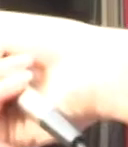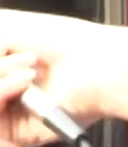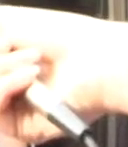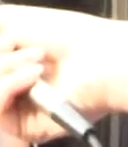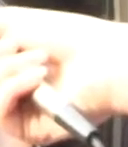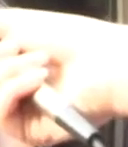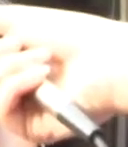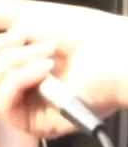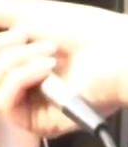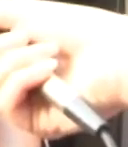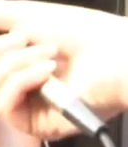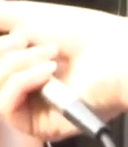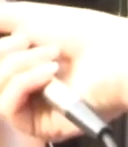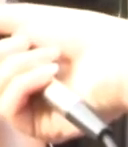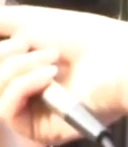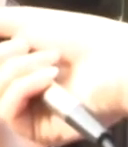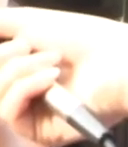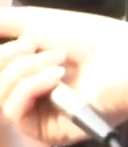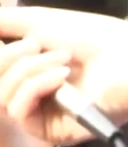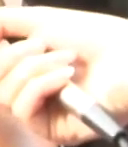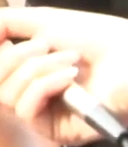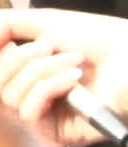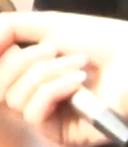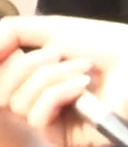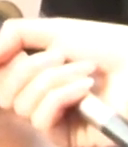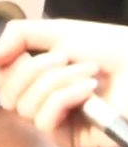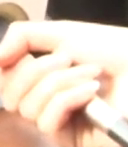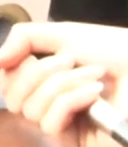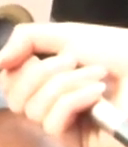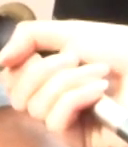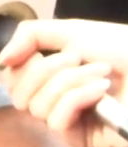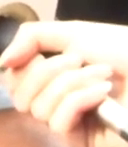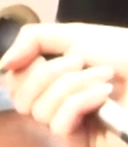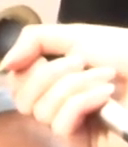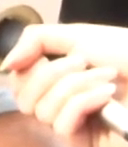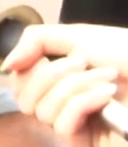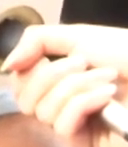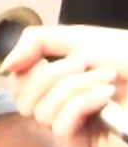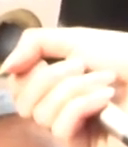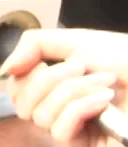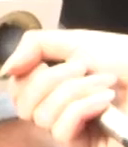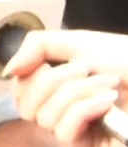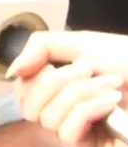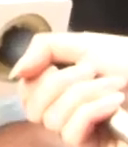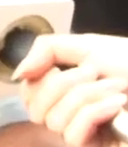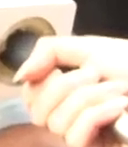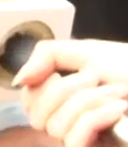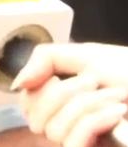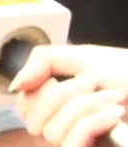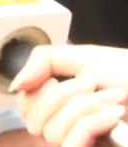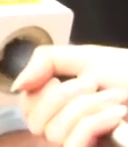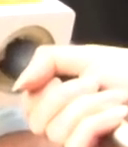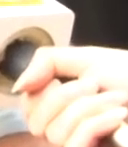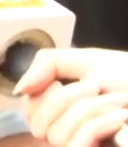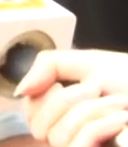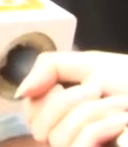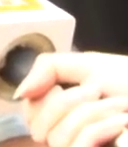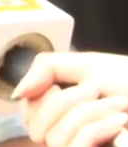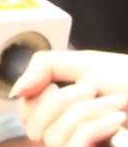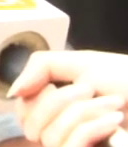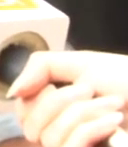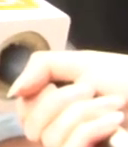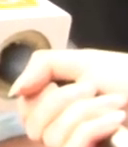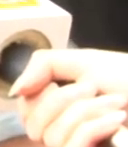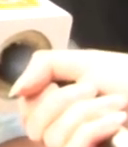ingobernable qué va Aquí hacen lo que les da la